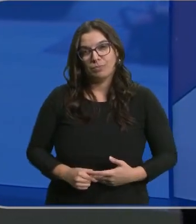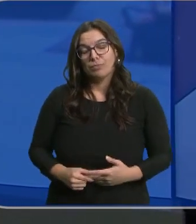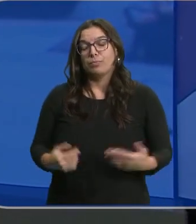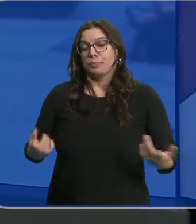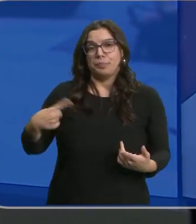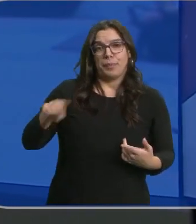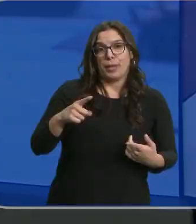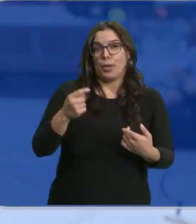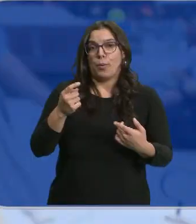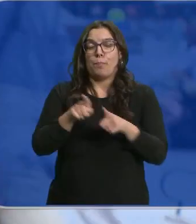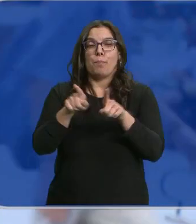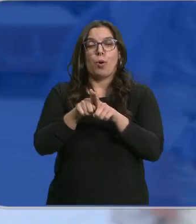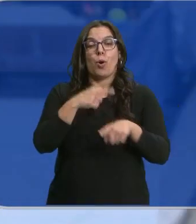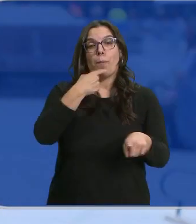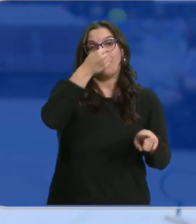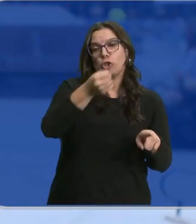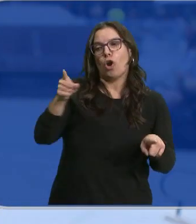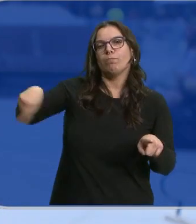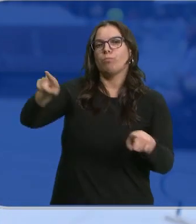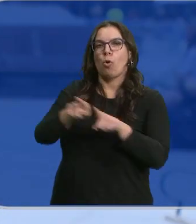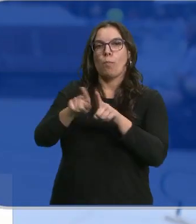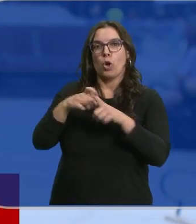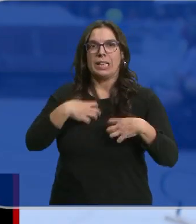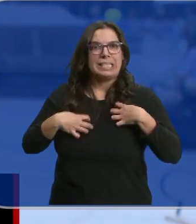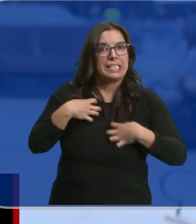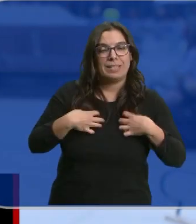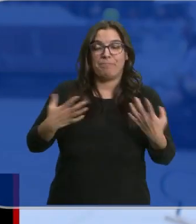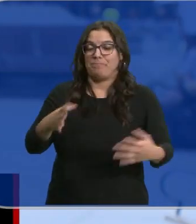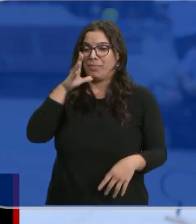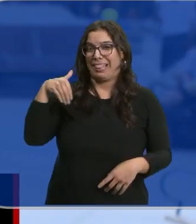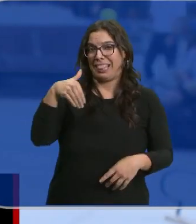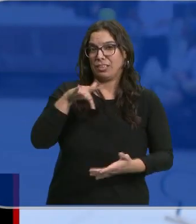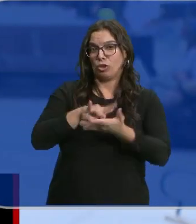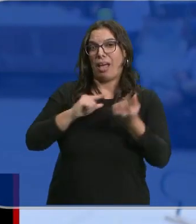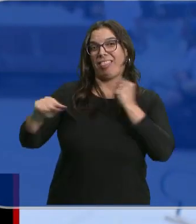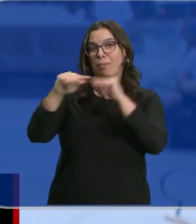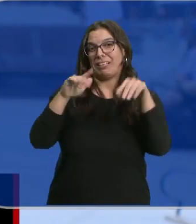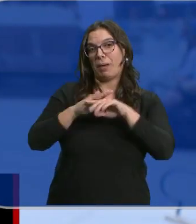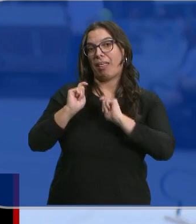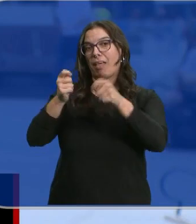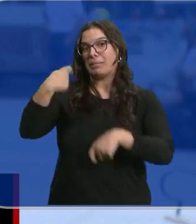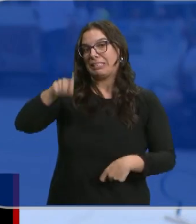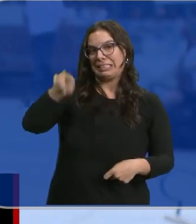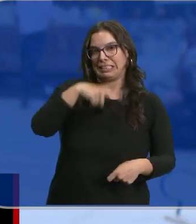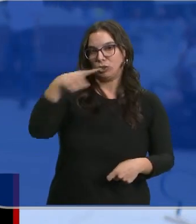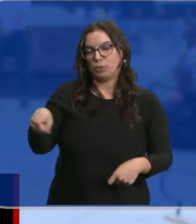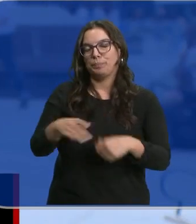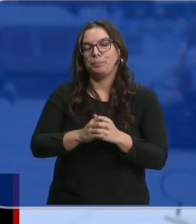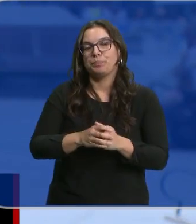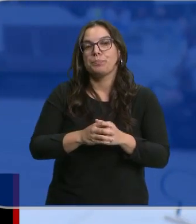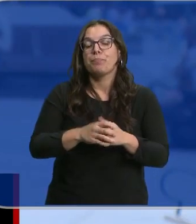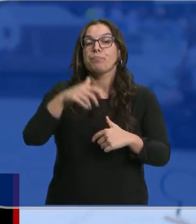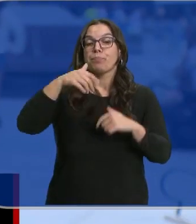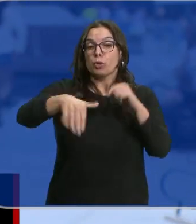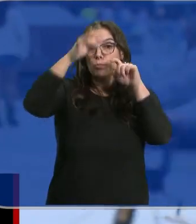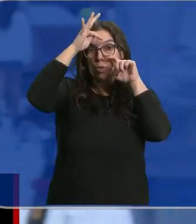Sí, desesperado es la palabra que utilizan los socialistas para referirse al Partido Popular a escasos días de que se celebre la investidura de su candidato, Alberto Núñez Feijóo.